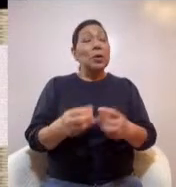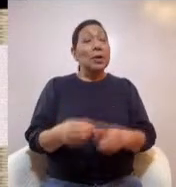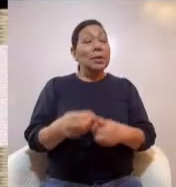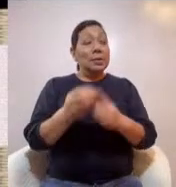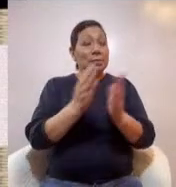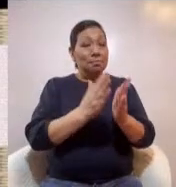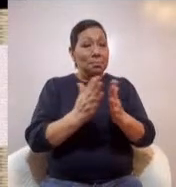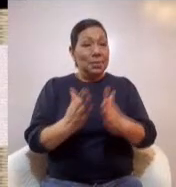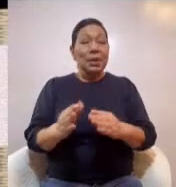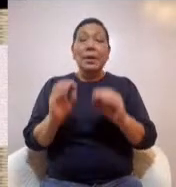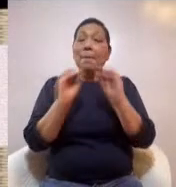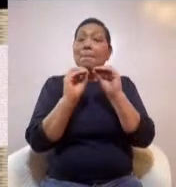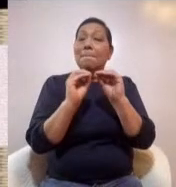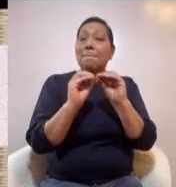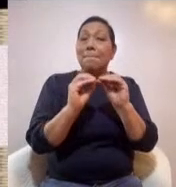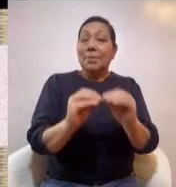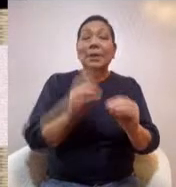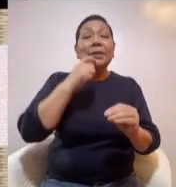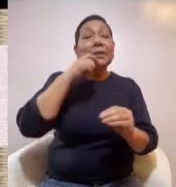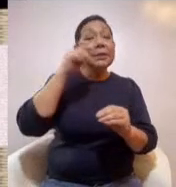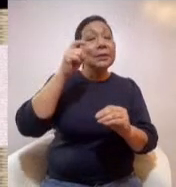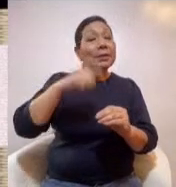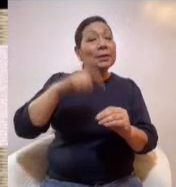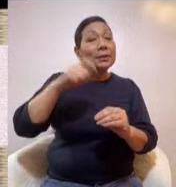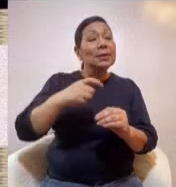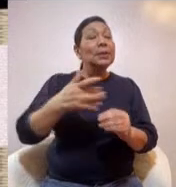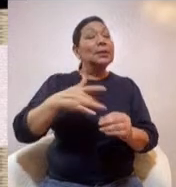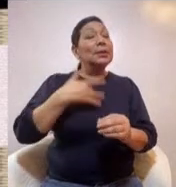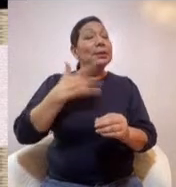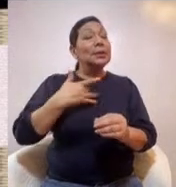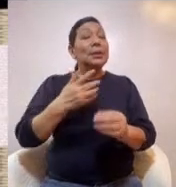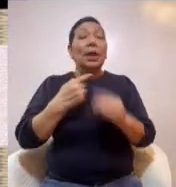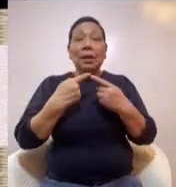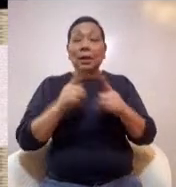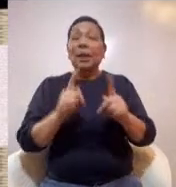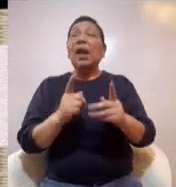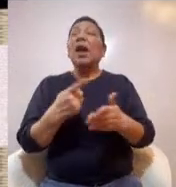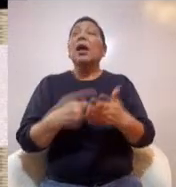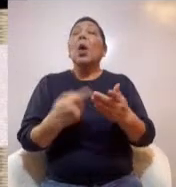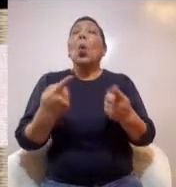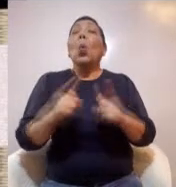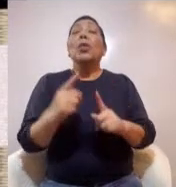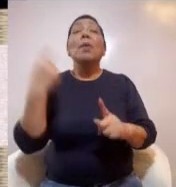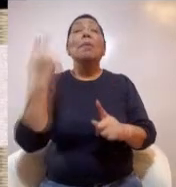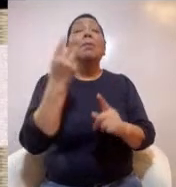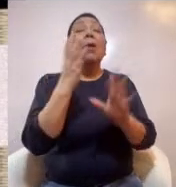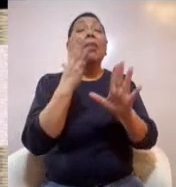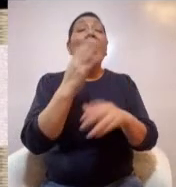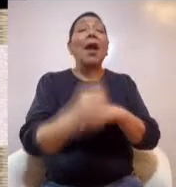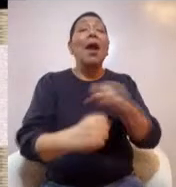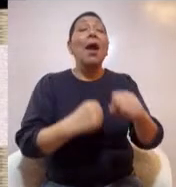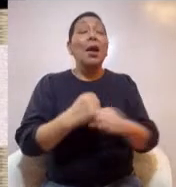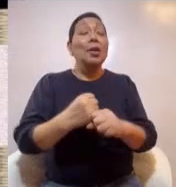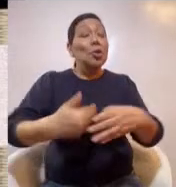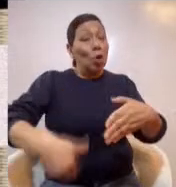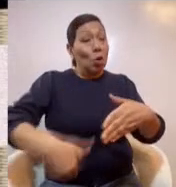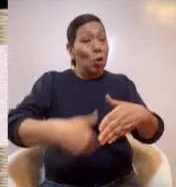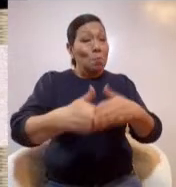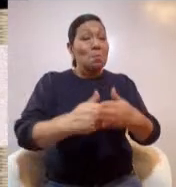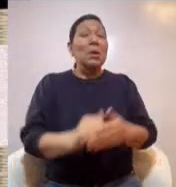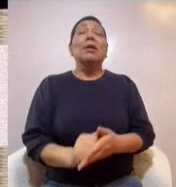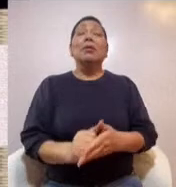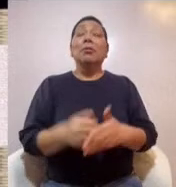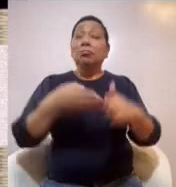una convención específica, plantea la necesidad de que se empiece a reportar. ¿Qué pasa? Los primeros 10 años de la